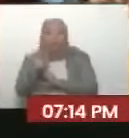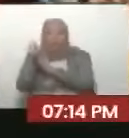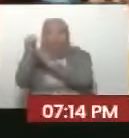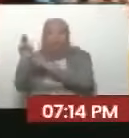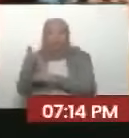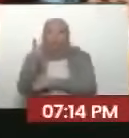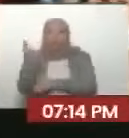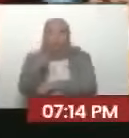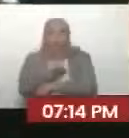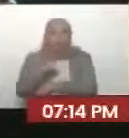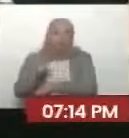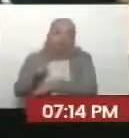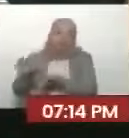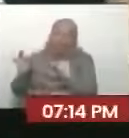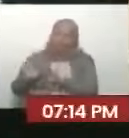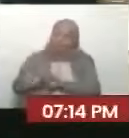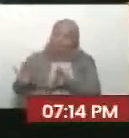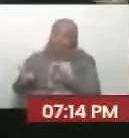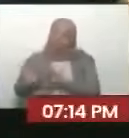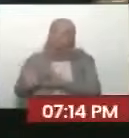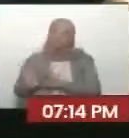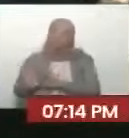único.